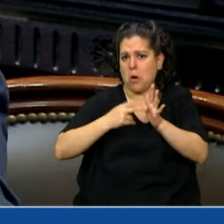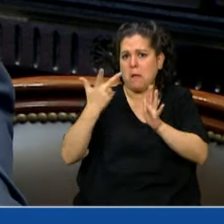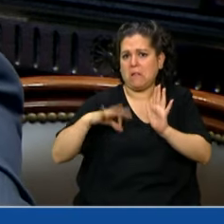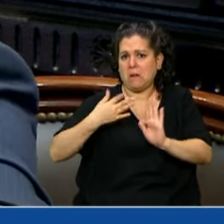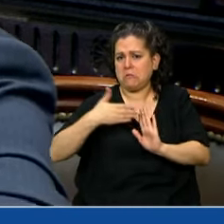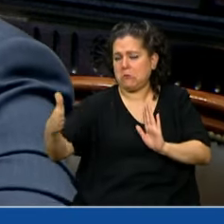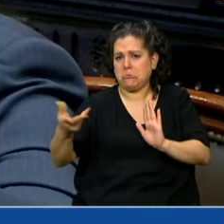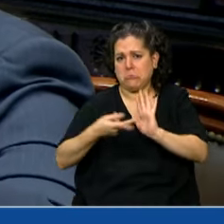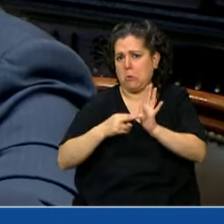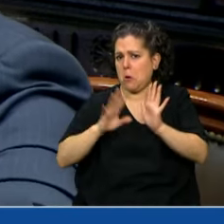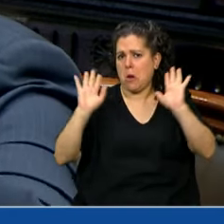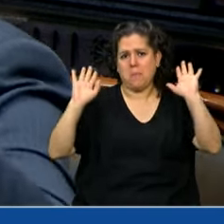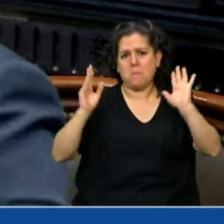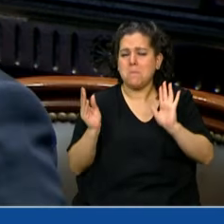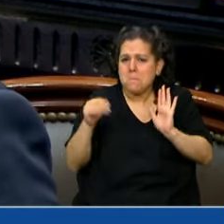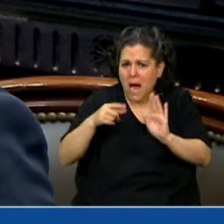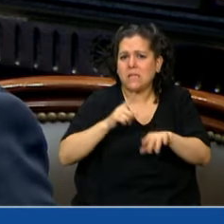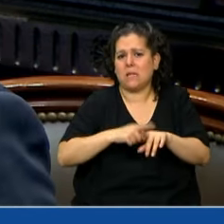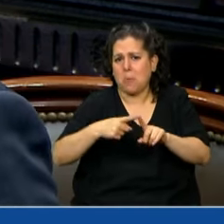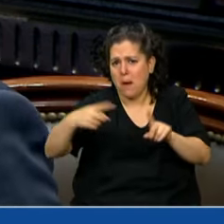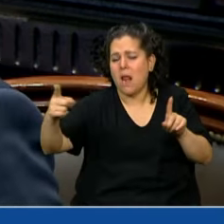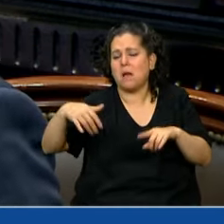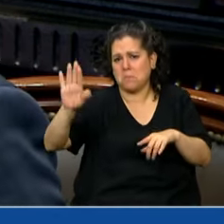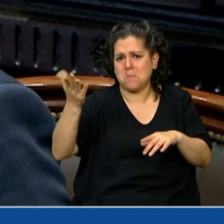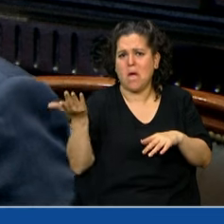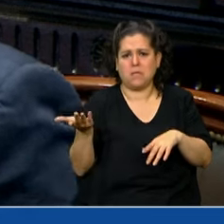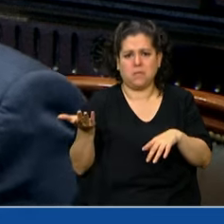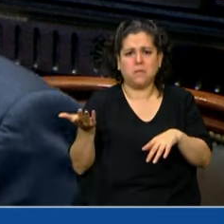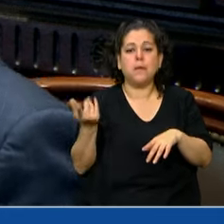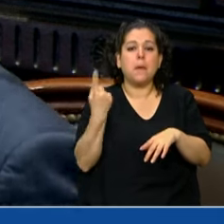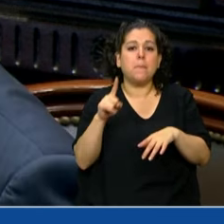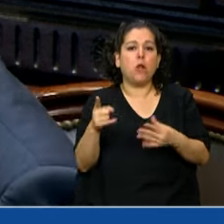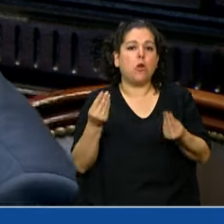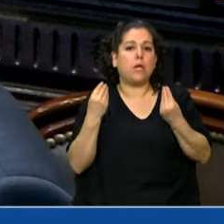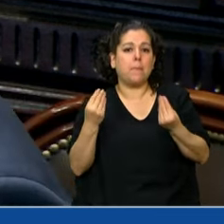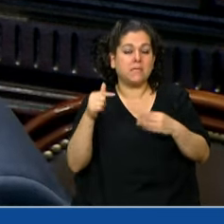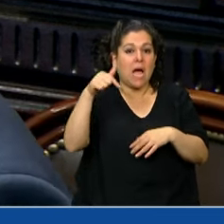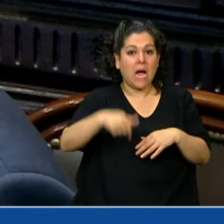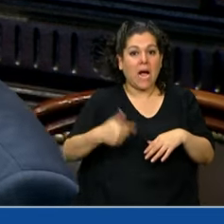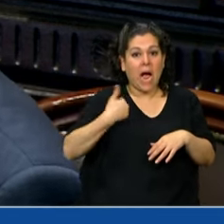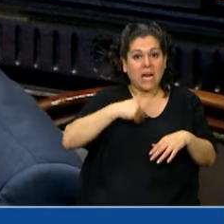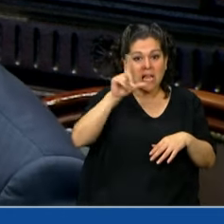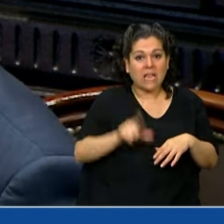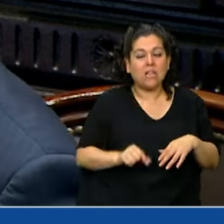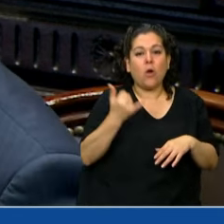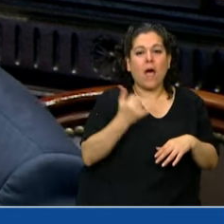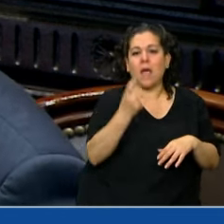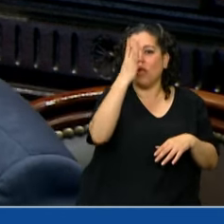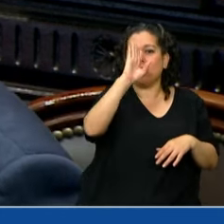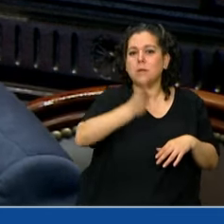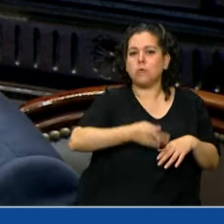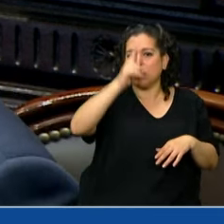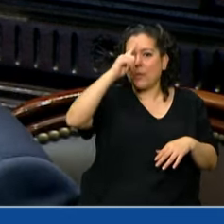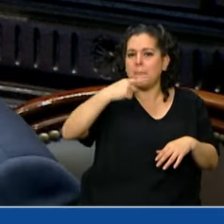largos No necesitamos ni siquiera discutir de la indexación lo que pasa es que acá estamos en un país que tenemos 12 por